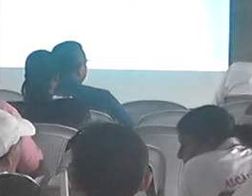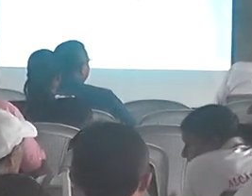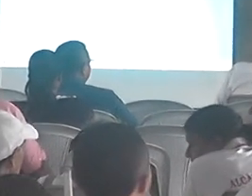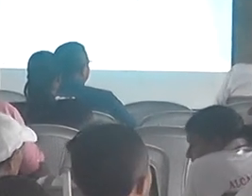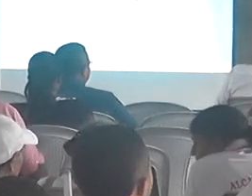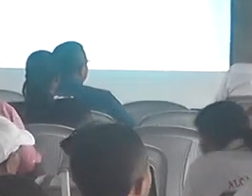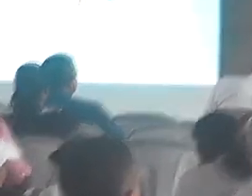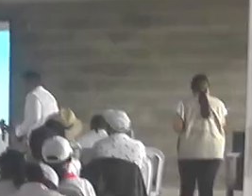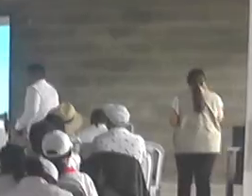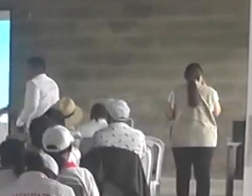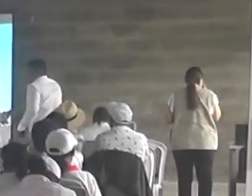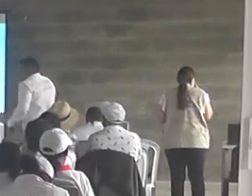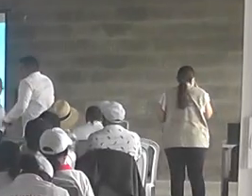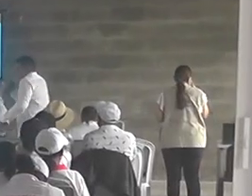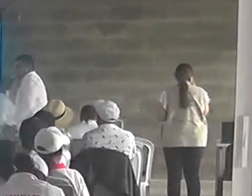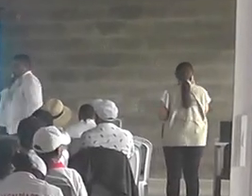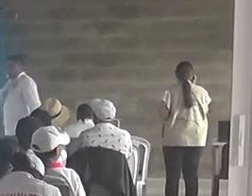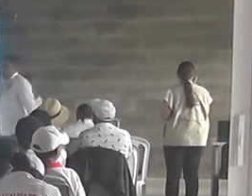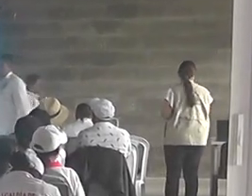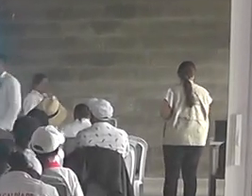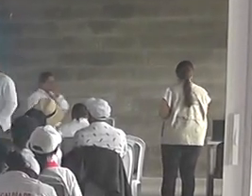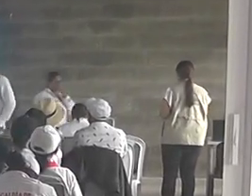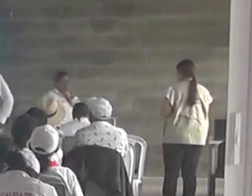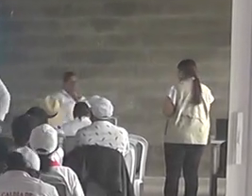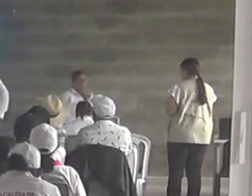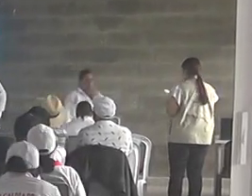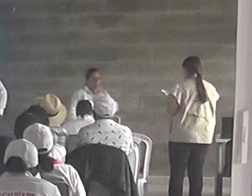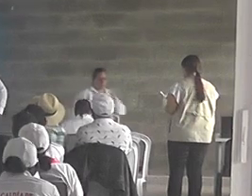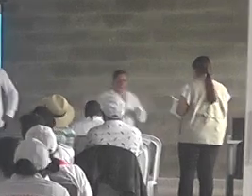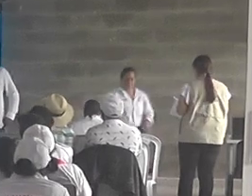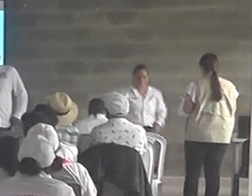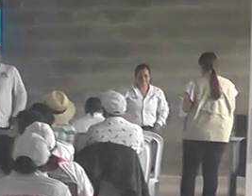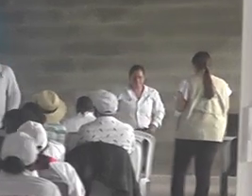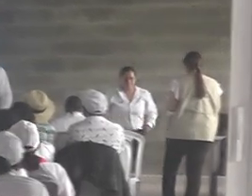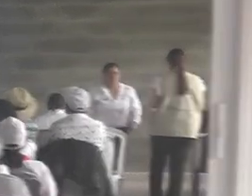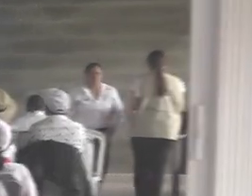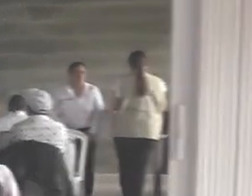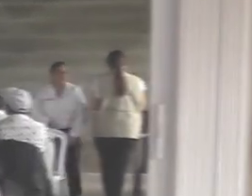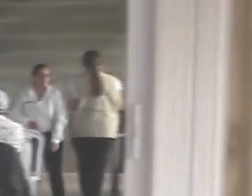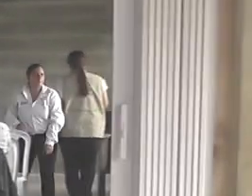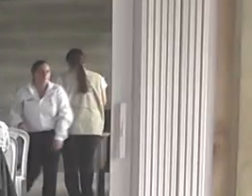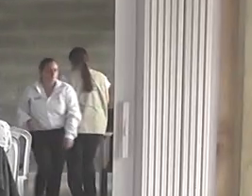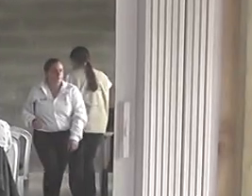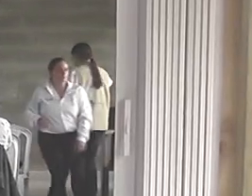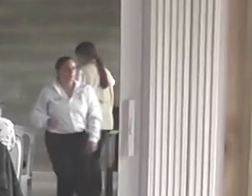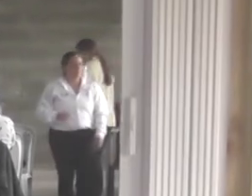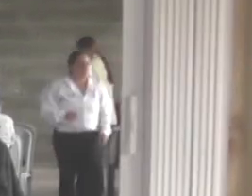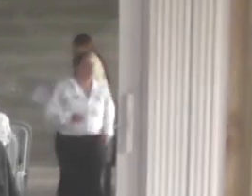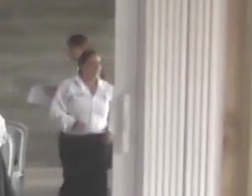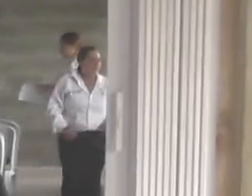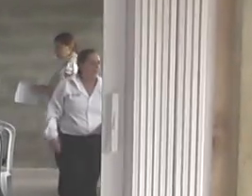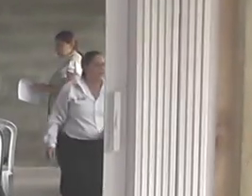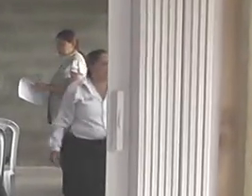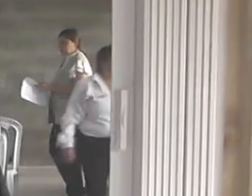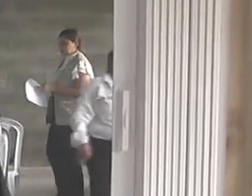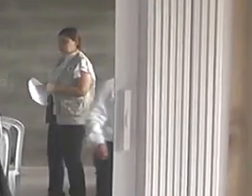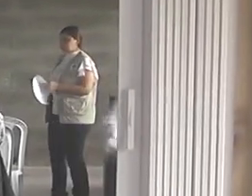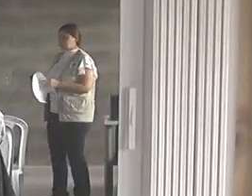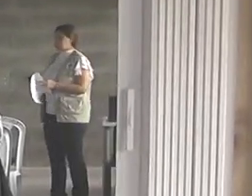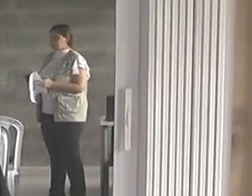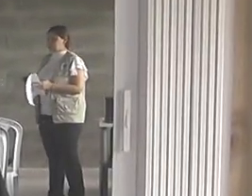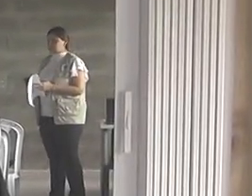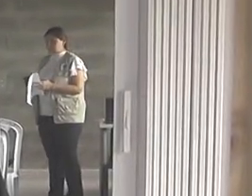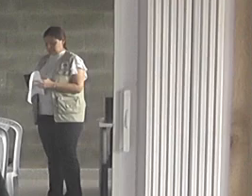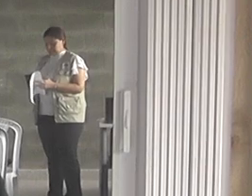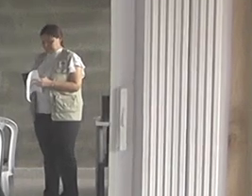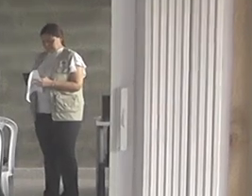movilización social. Bueno, muy buenos días. Primero darle gracias a Dios por estas bendiciones,